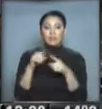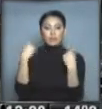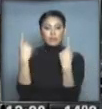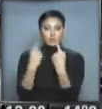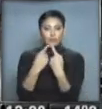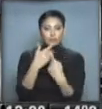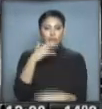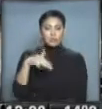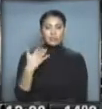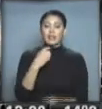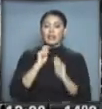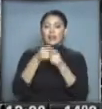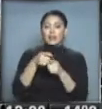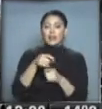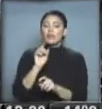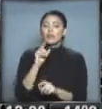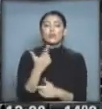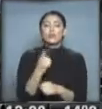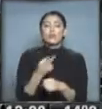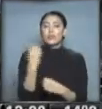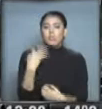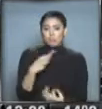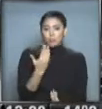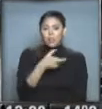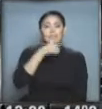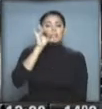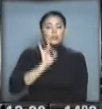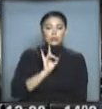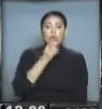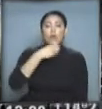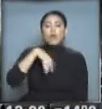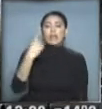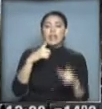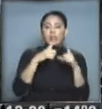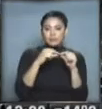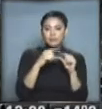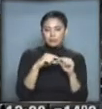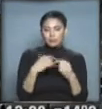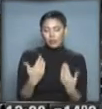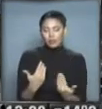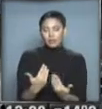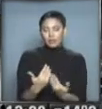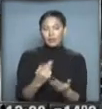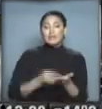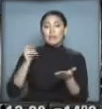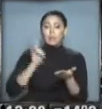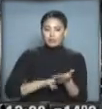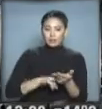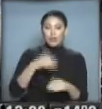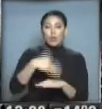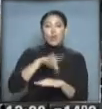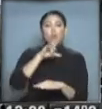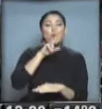Como ustedes saben, para donar sangre no hay siquiera que ir en ayunas y en este caso es cualquier tipo de grupo y de factor. Lo reitero entonces,